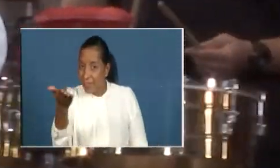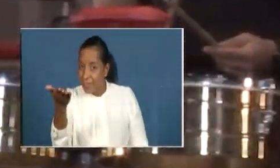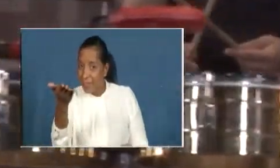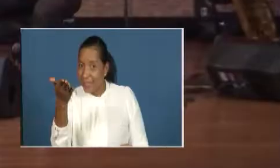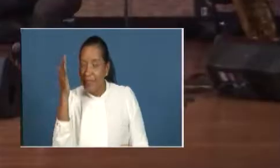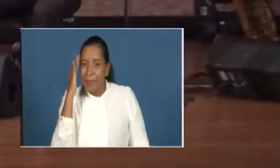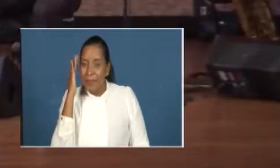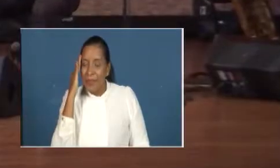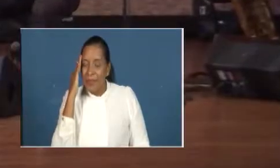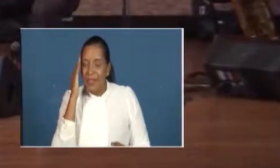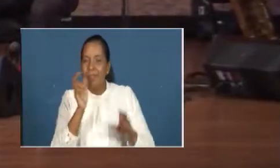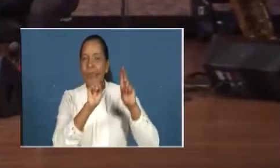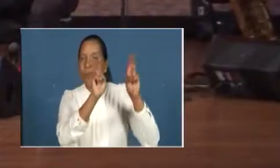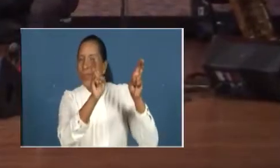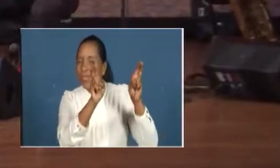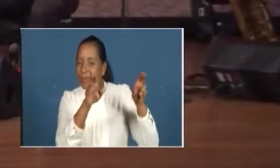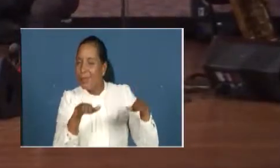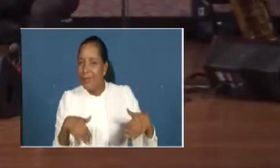Un tema